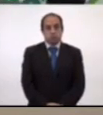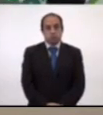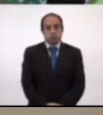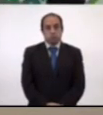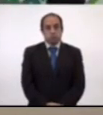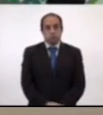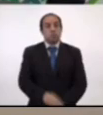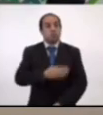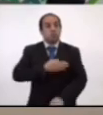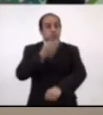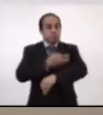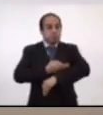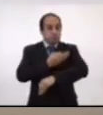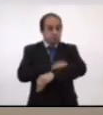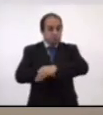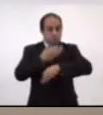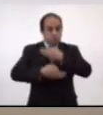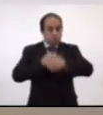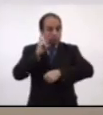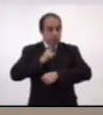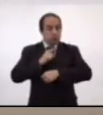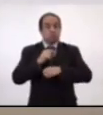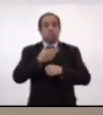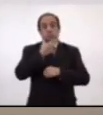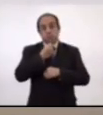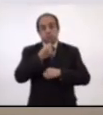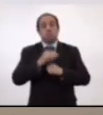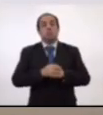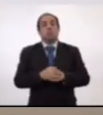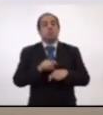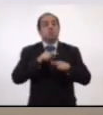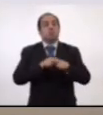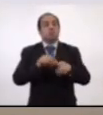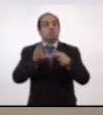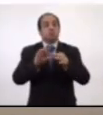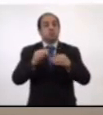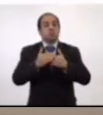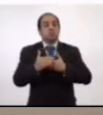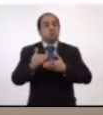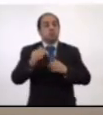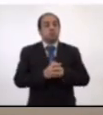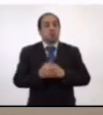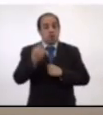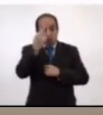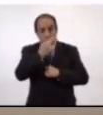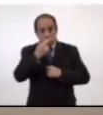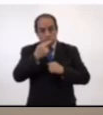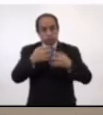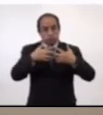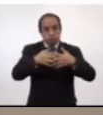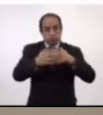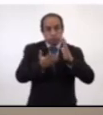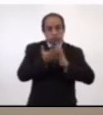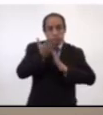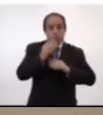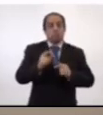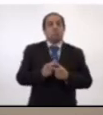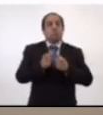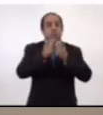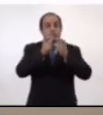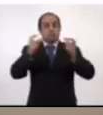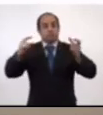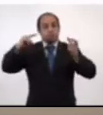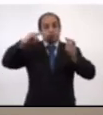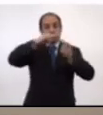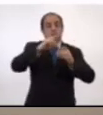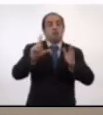Buenas tardes a todas y a todos. A continuación informo sobre los avances en la dictaminación estructural de las líneas elevadas. En el caso